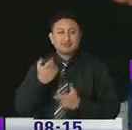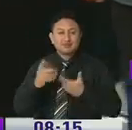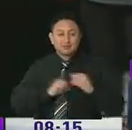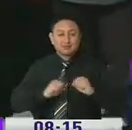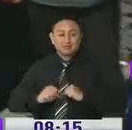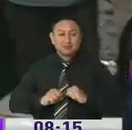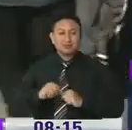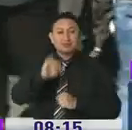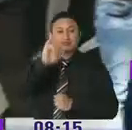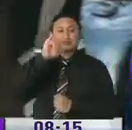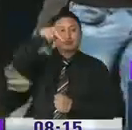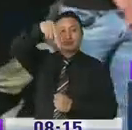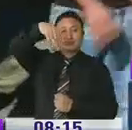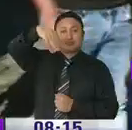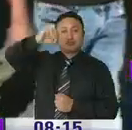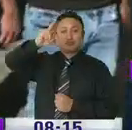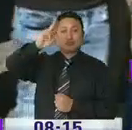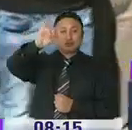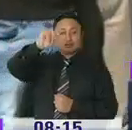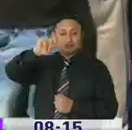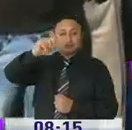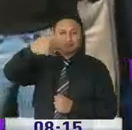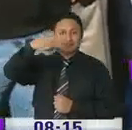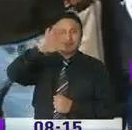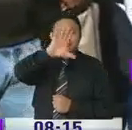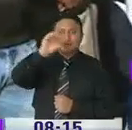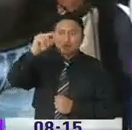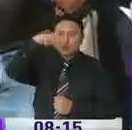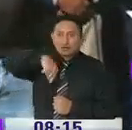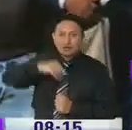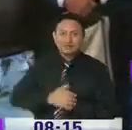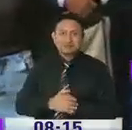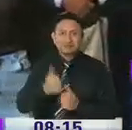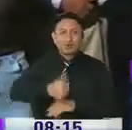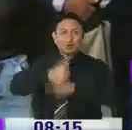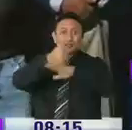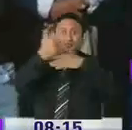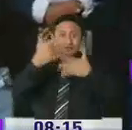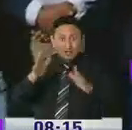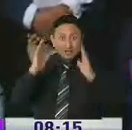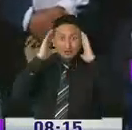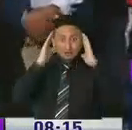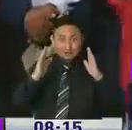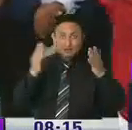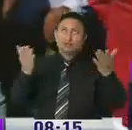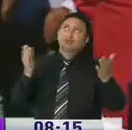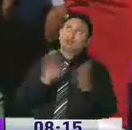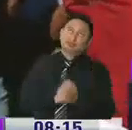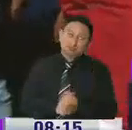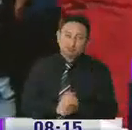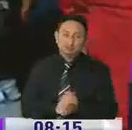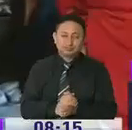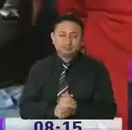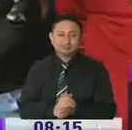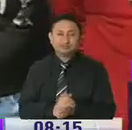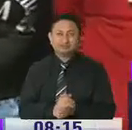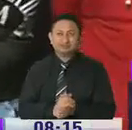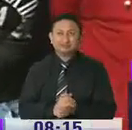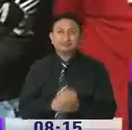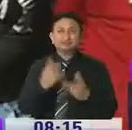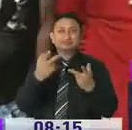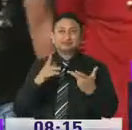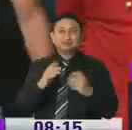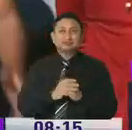de parte de Inmobiliar. Como tú lo decías, más de 50 reportajes. Qué bueno que las autoridades esta vez ya han escuchado la petición de la comunidad. Pero también